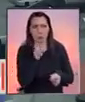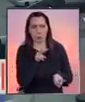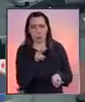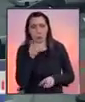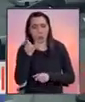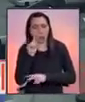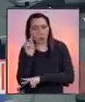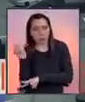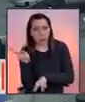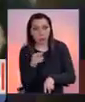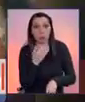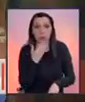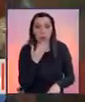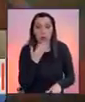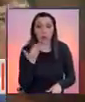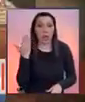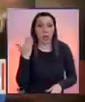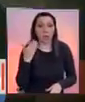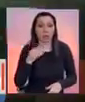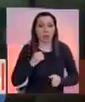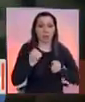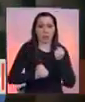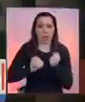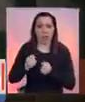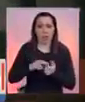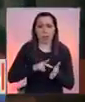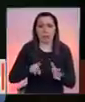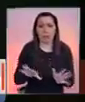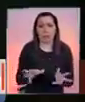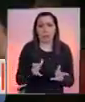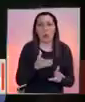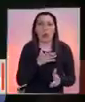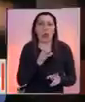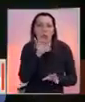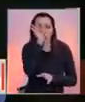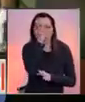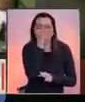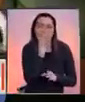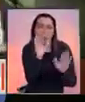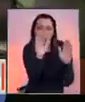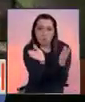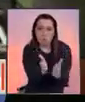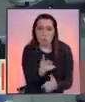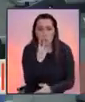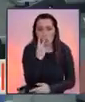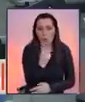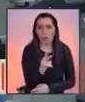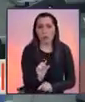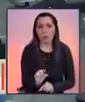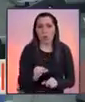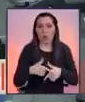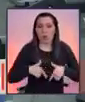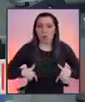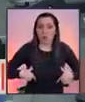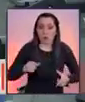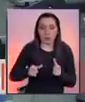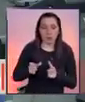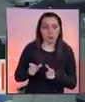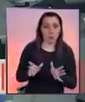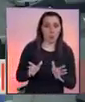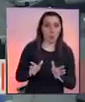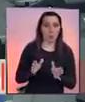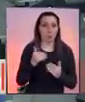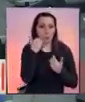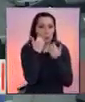la atención también, ver los pasos que eran súper sensuales, los pasos, poquita ropa, la gente era desinhibida